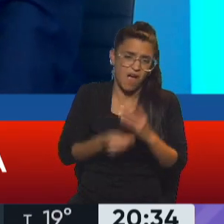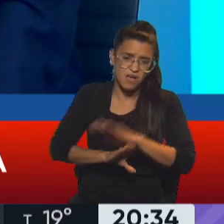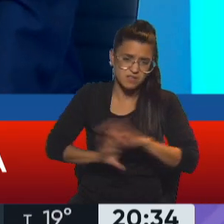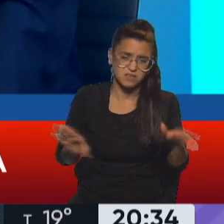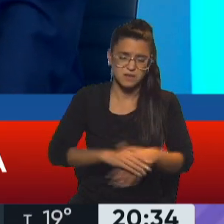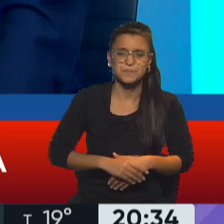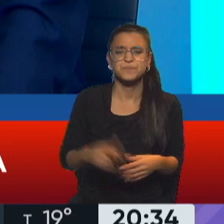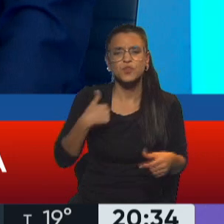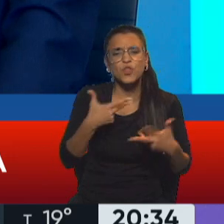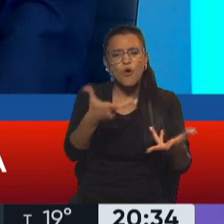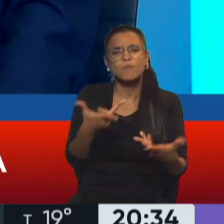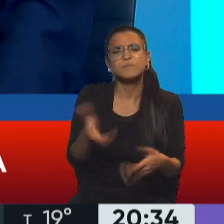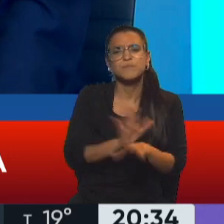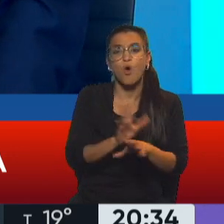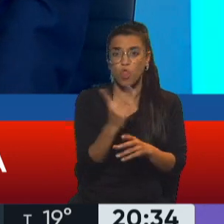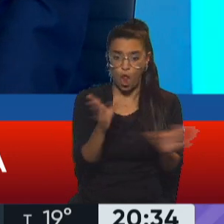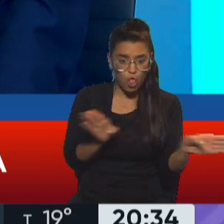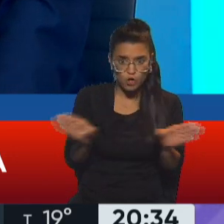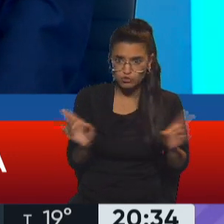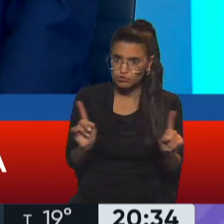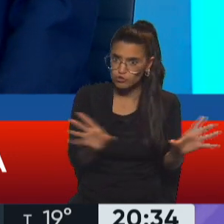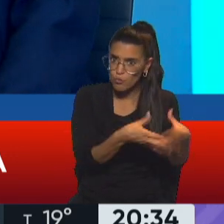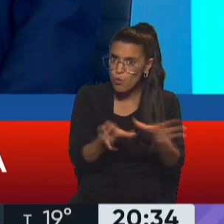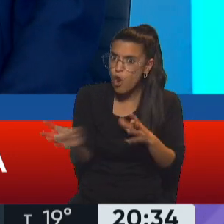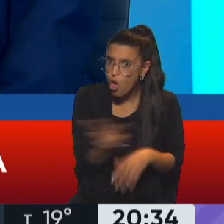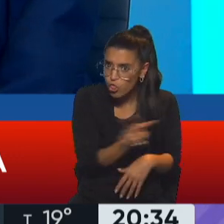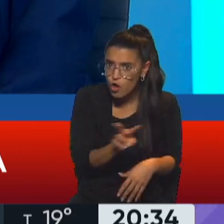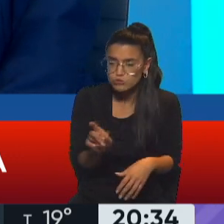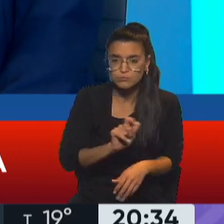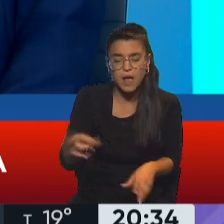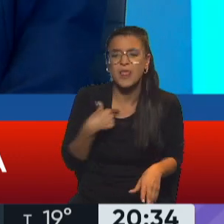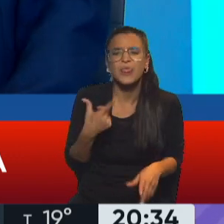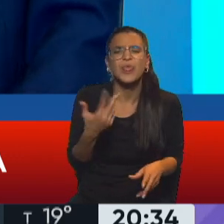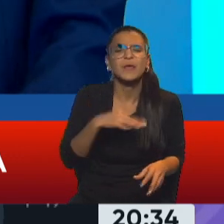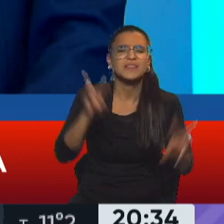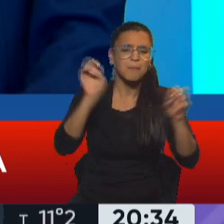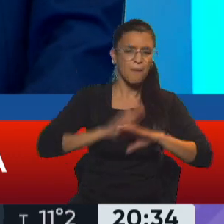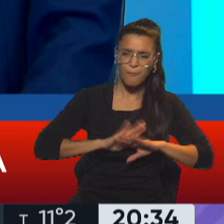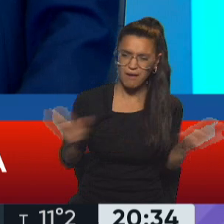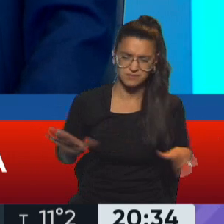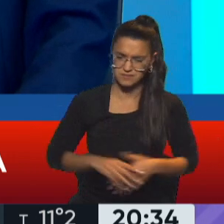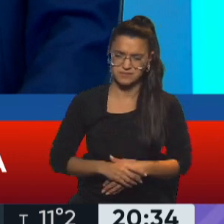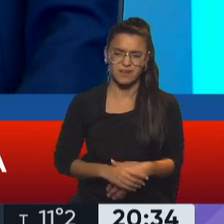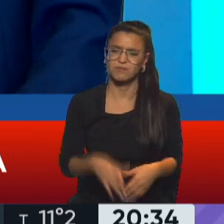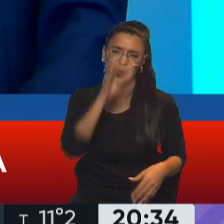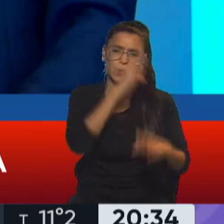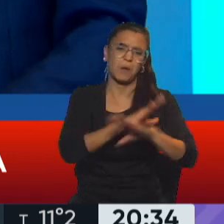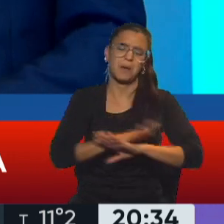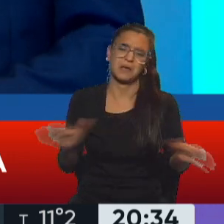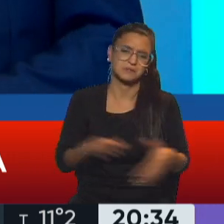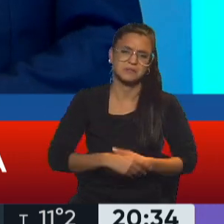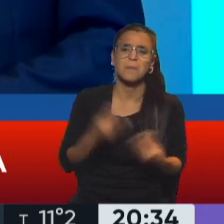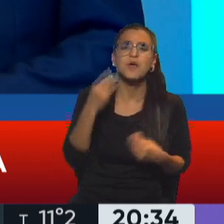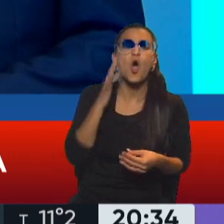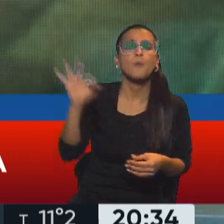más, creo que es un error de los dos lados. Creo que este es un tema que no debería tocarse más. Nunca más. ¿Qué pasa con la opinión